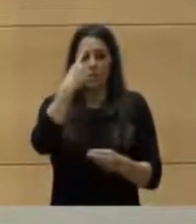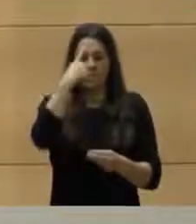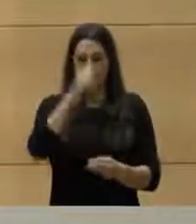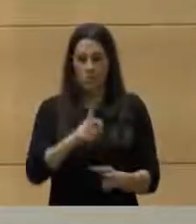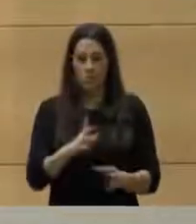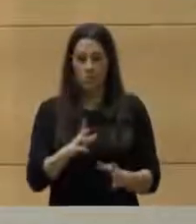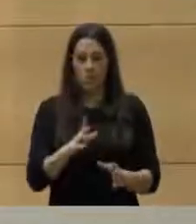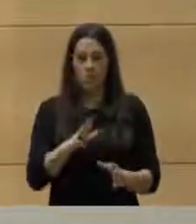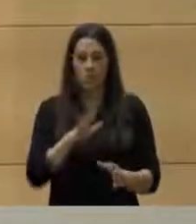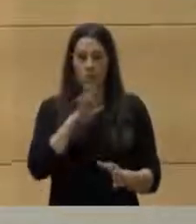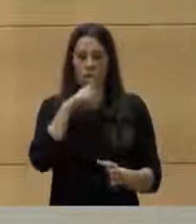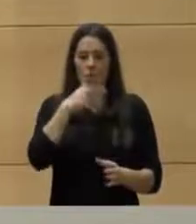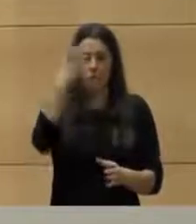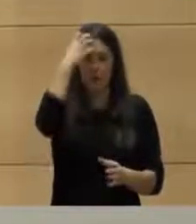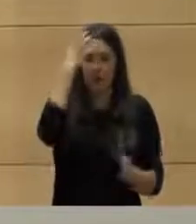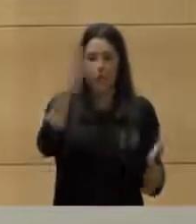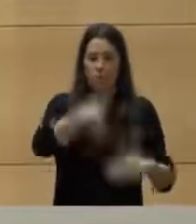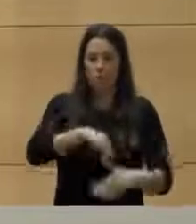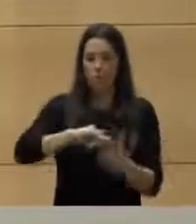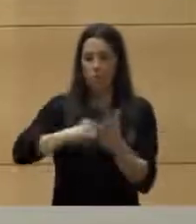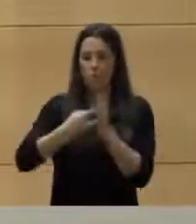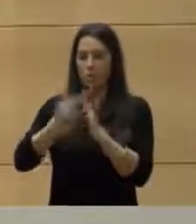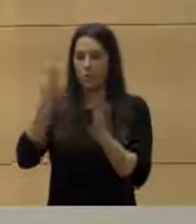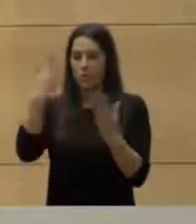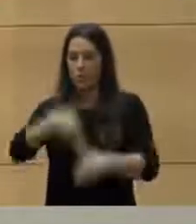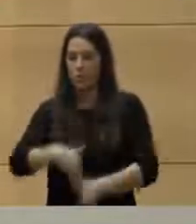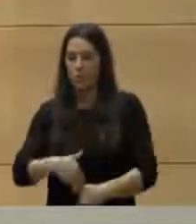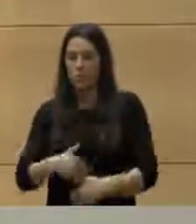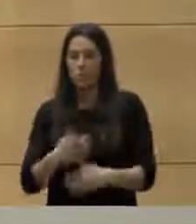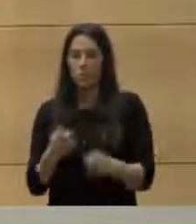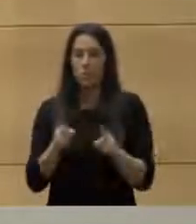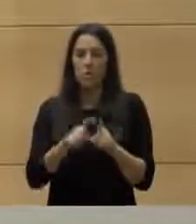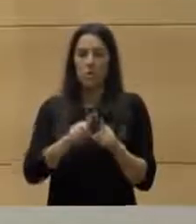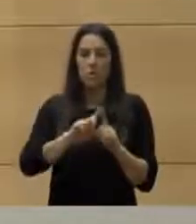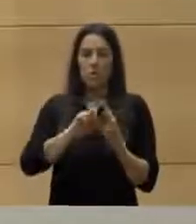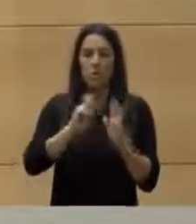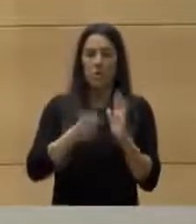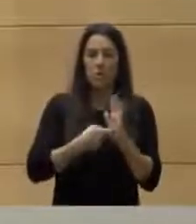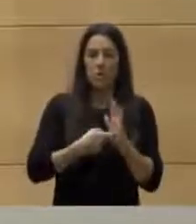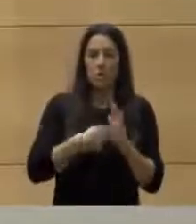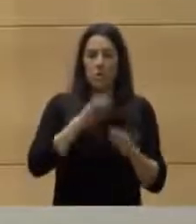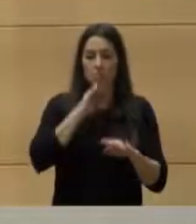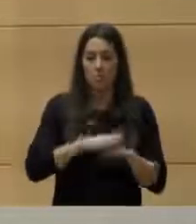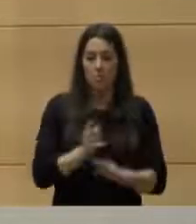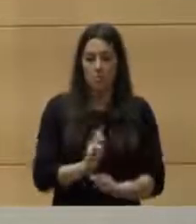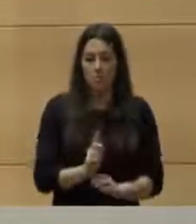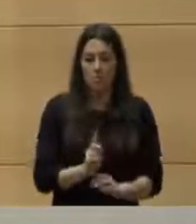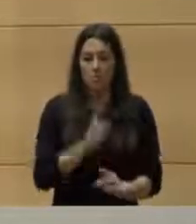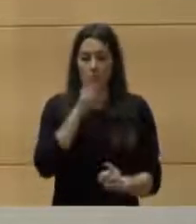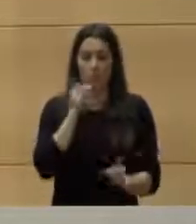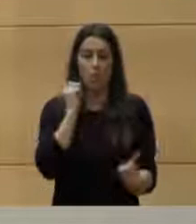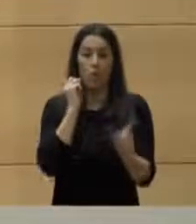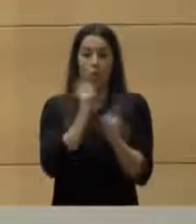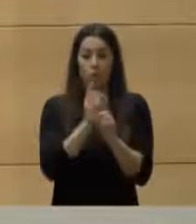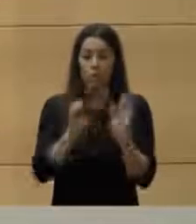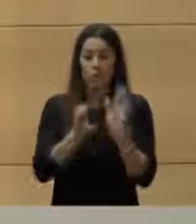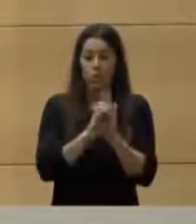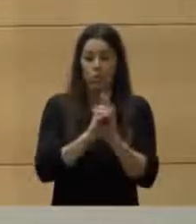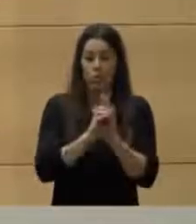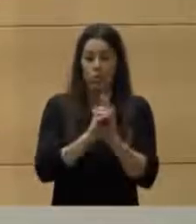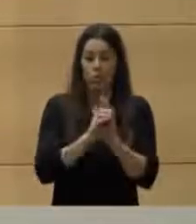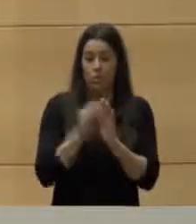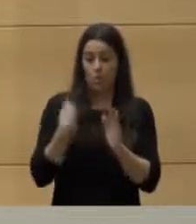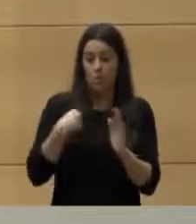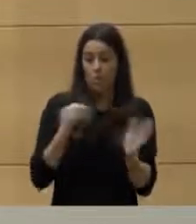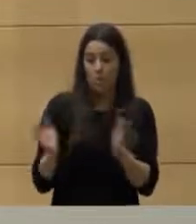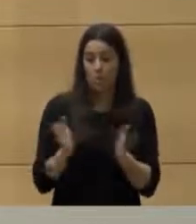rey y sin proyecto. Y de manera ilegal, en contra de la propia Constitución de 1869, se reúnen